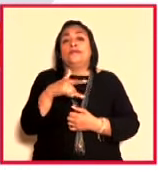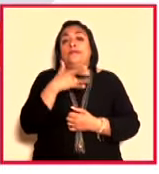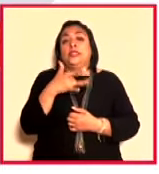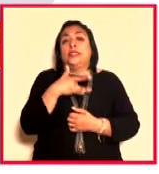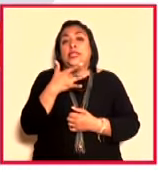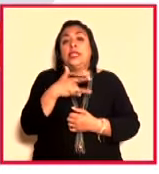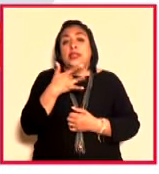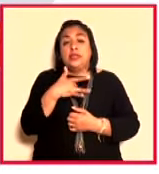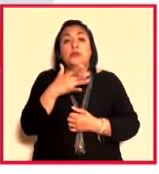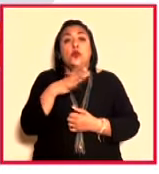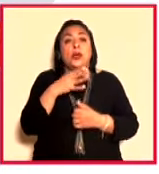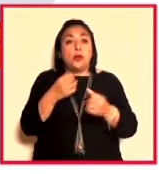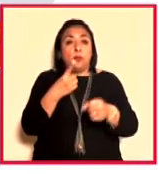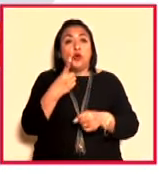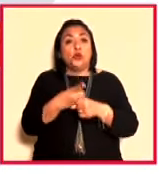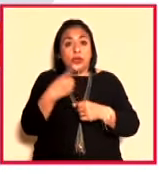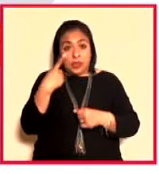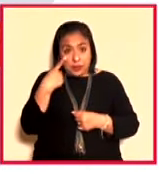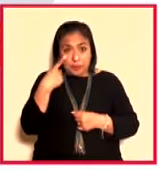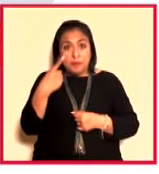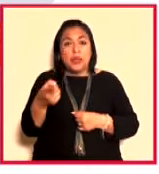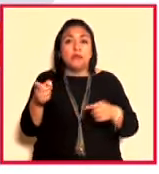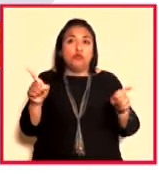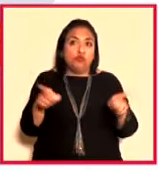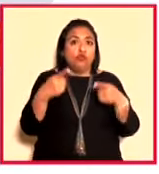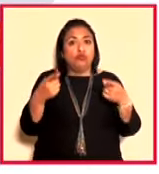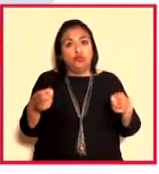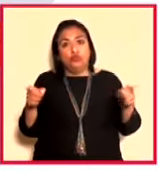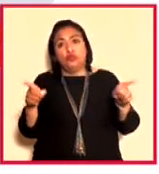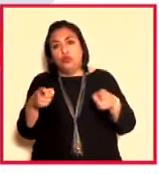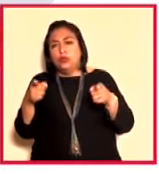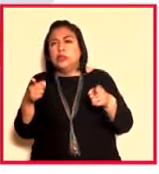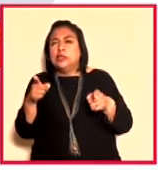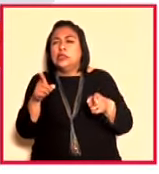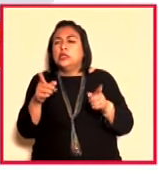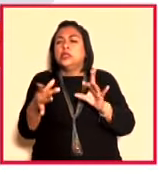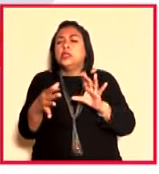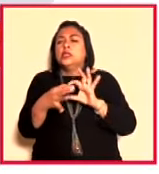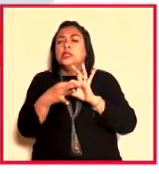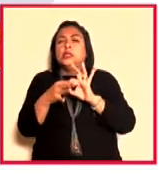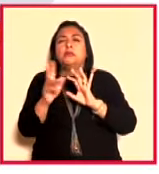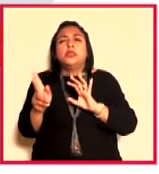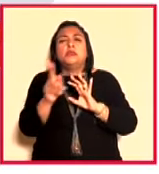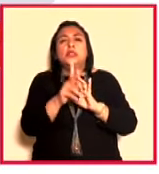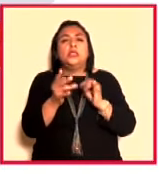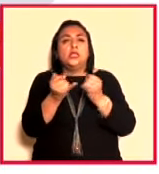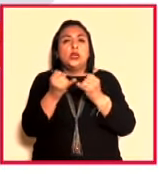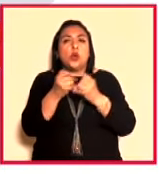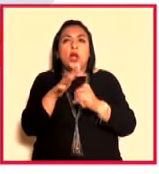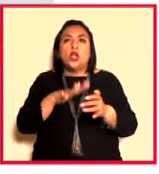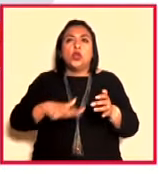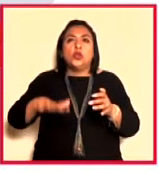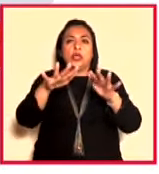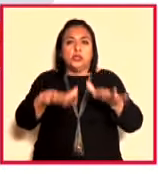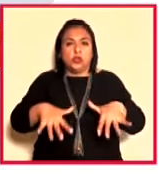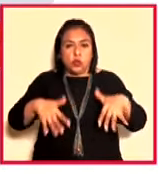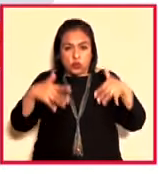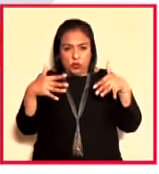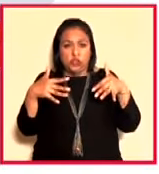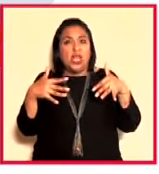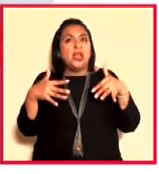da la oportunidad de mostrar interpretaciones más cálidas, más parecidas al contexto de concierto,